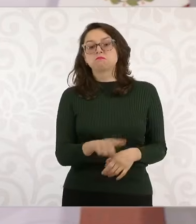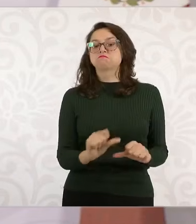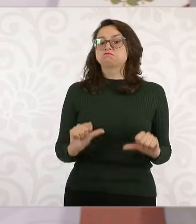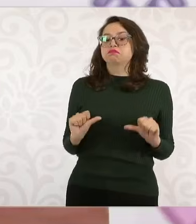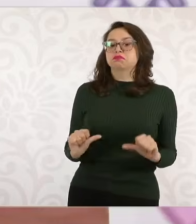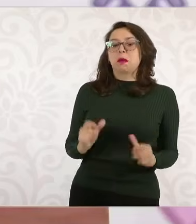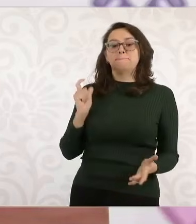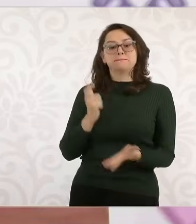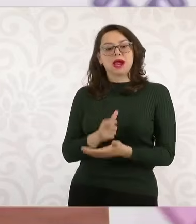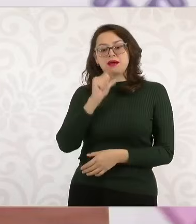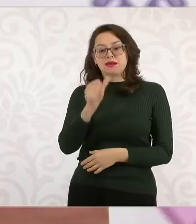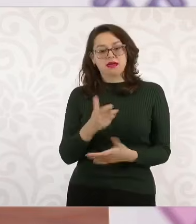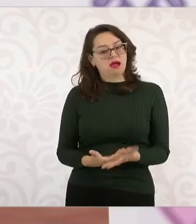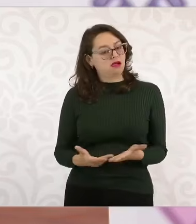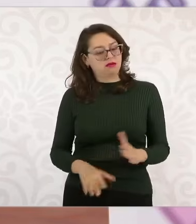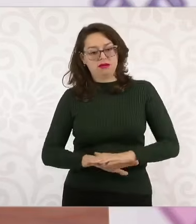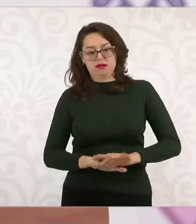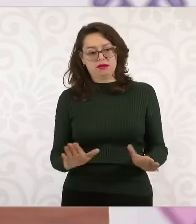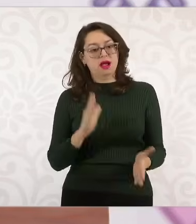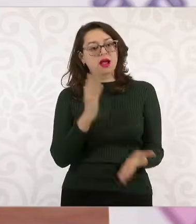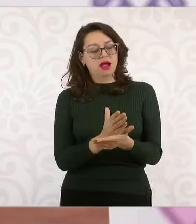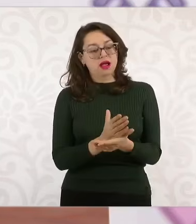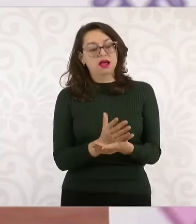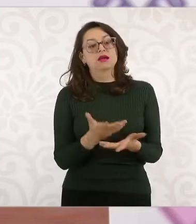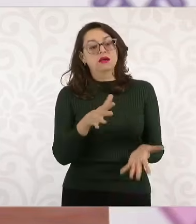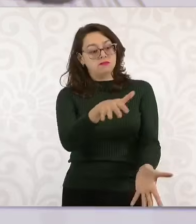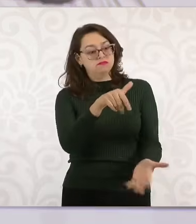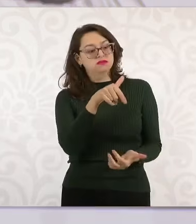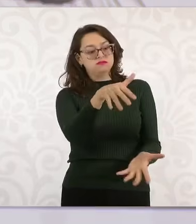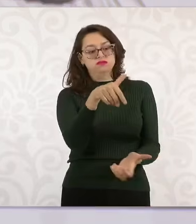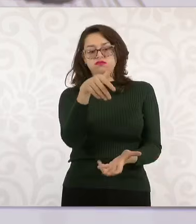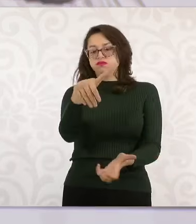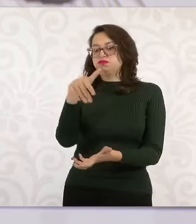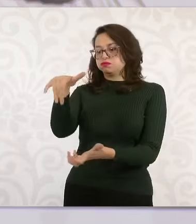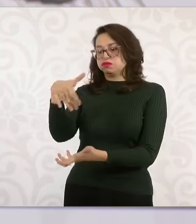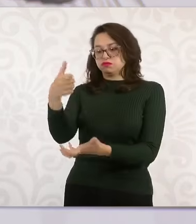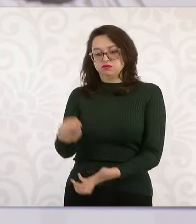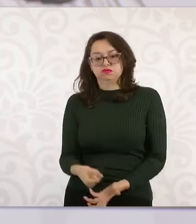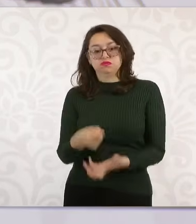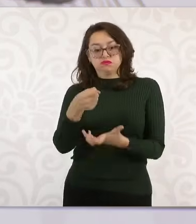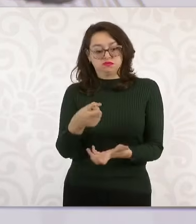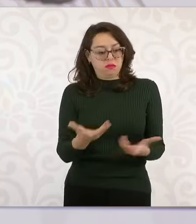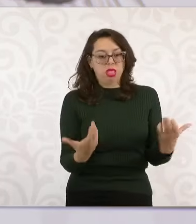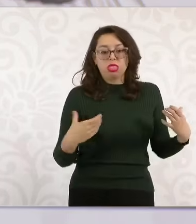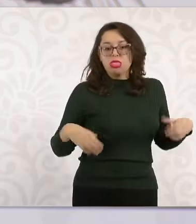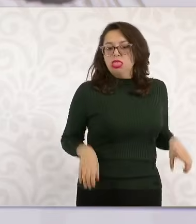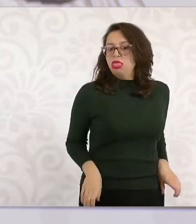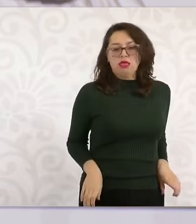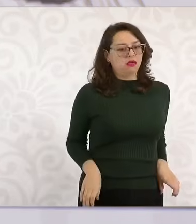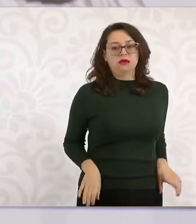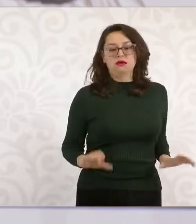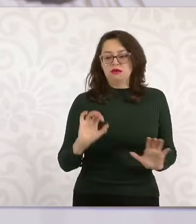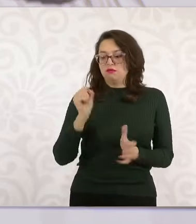ingresos, y además que esos impuestos se cobran mejor y que ahora se distribuyen, pues